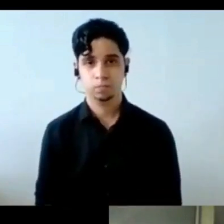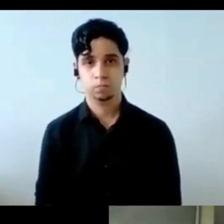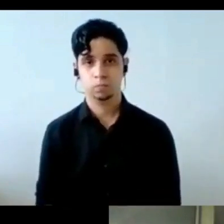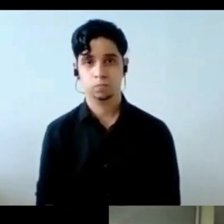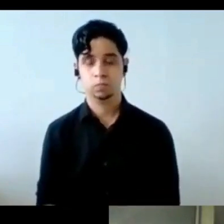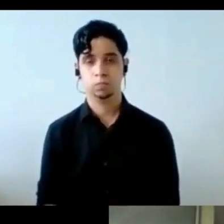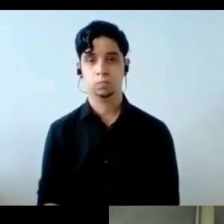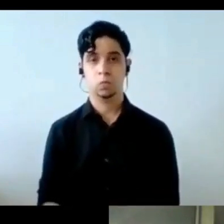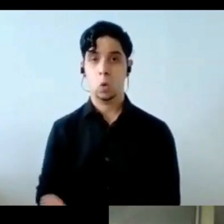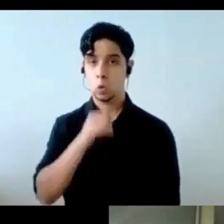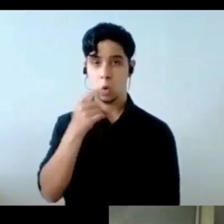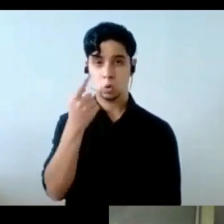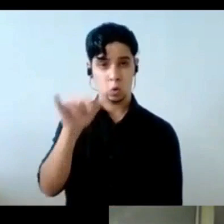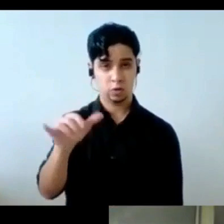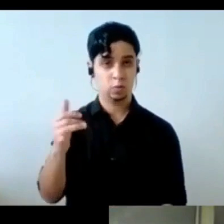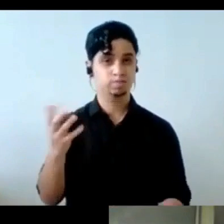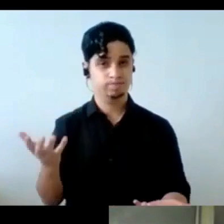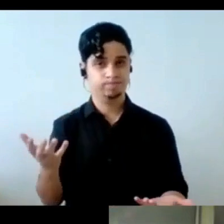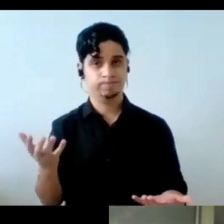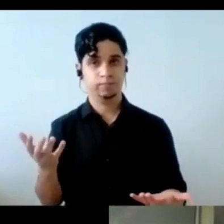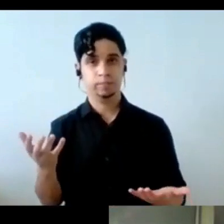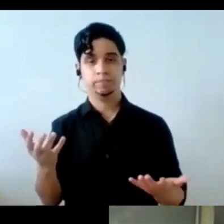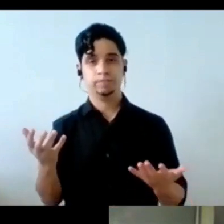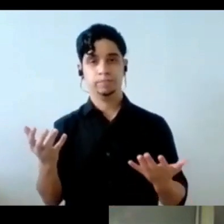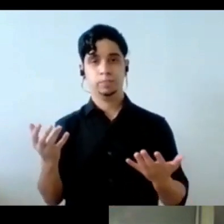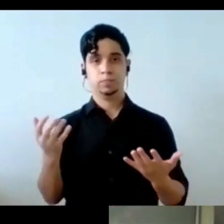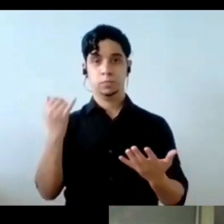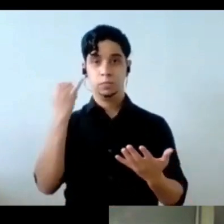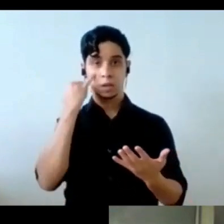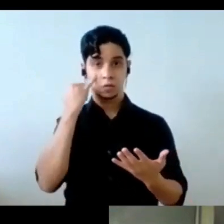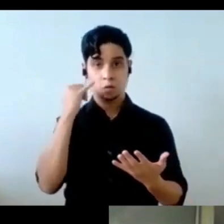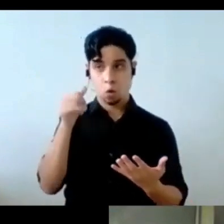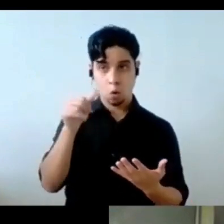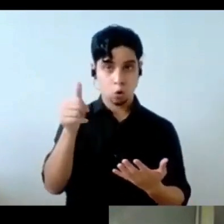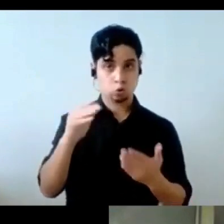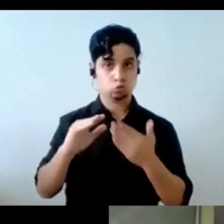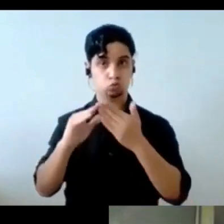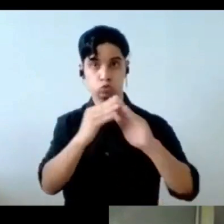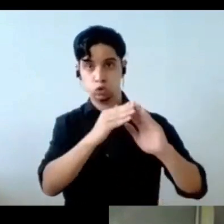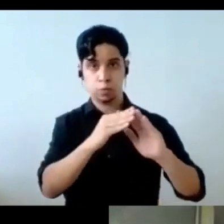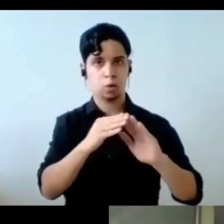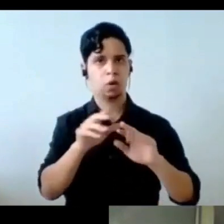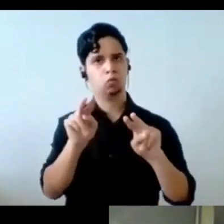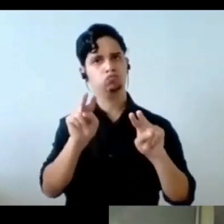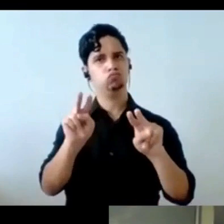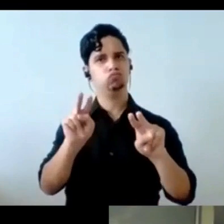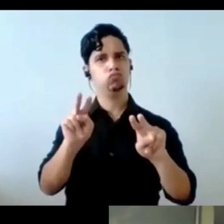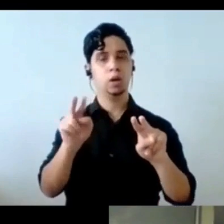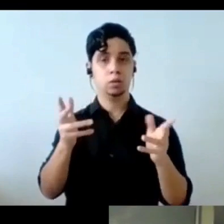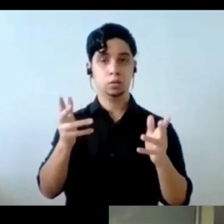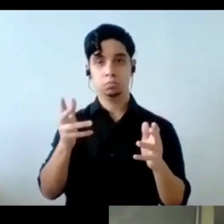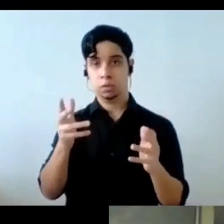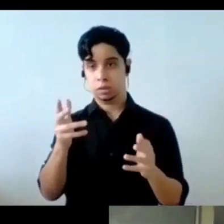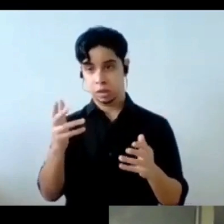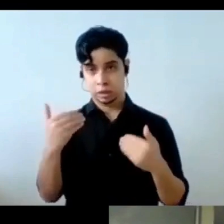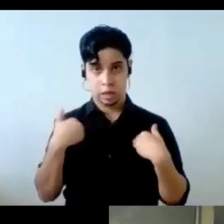solamente eso, sino que si hay alguna otra entidad o municipio que a quien nosotros estemos llegando, que tenga